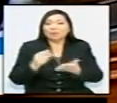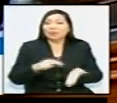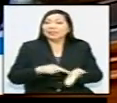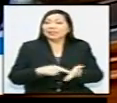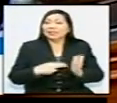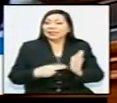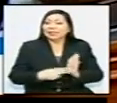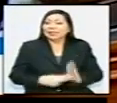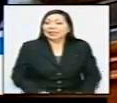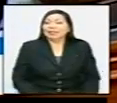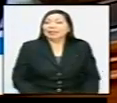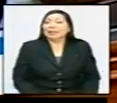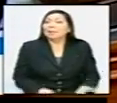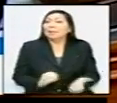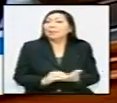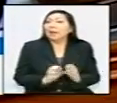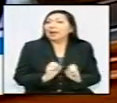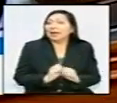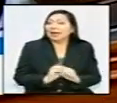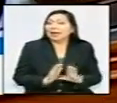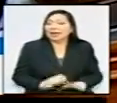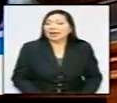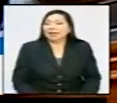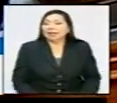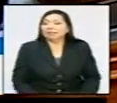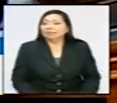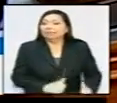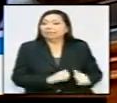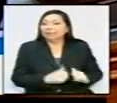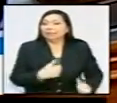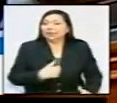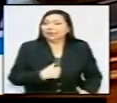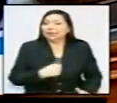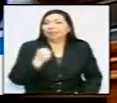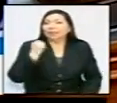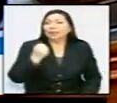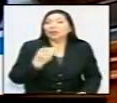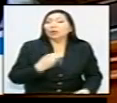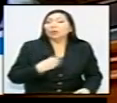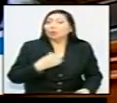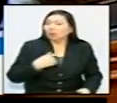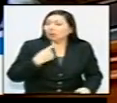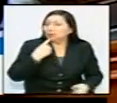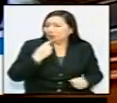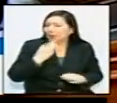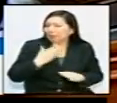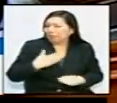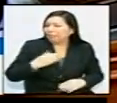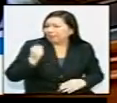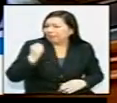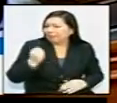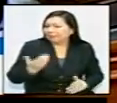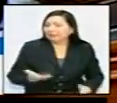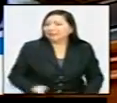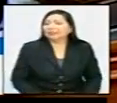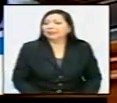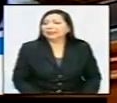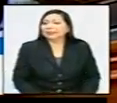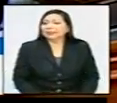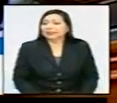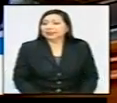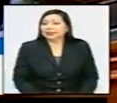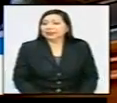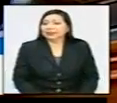implica una clara y evidente afectación a mi derecho de defensa. Siguiente diapositiva, por